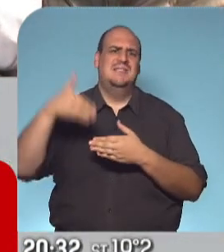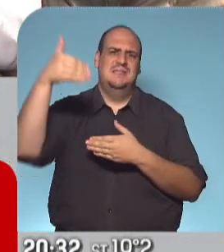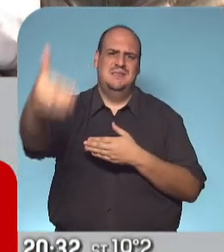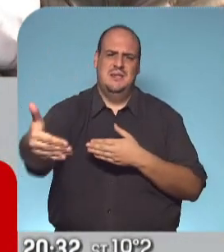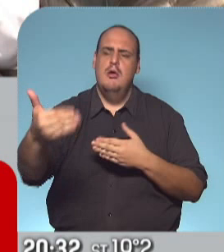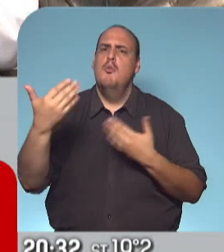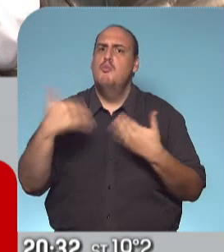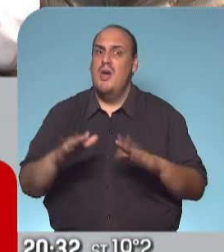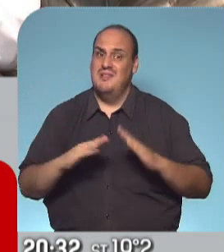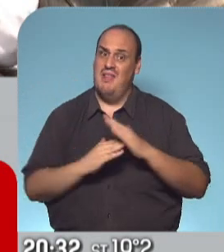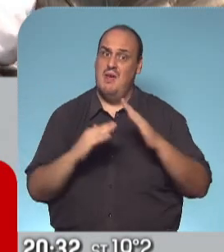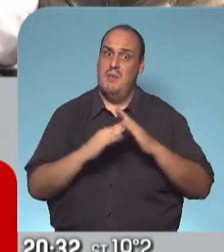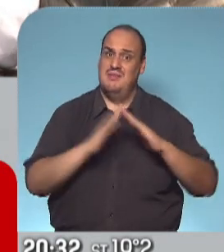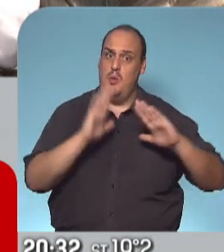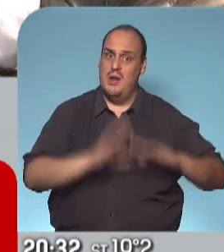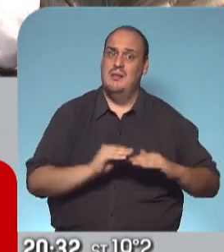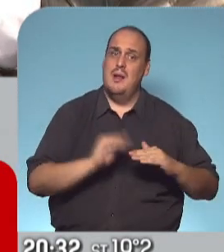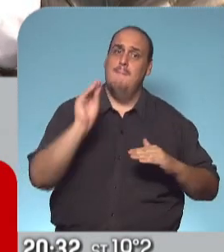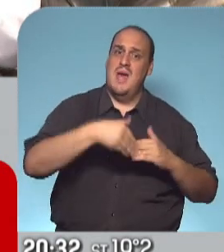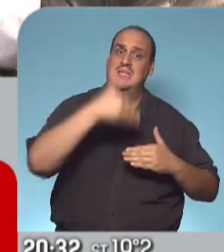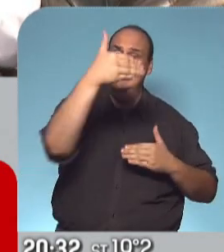cuarentena también se extienda luego de mayo.